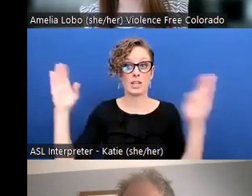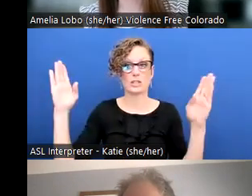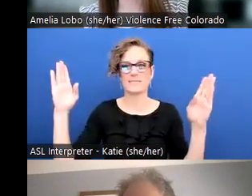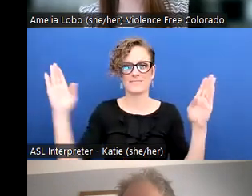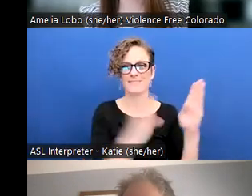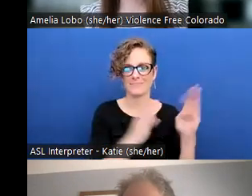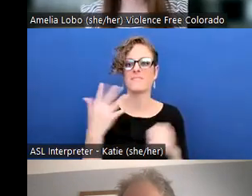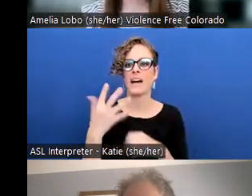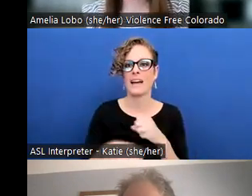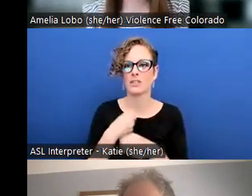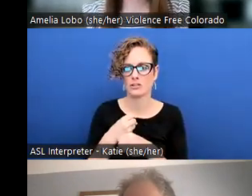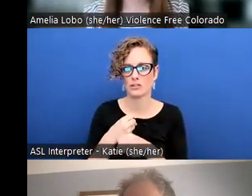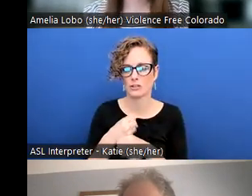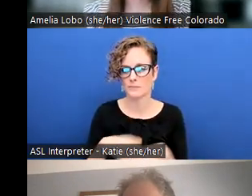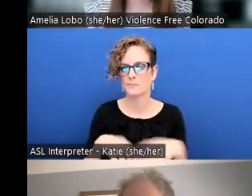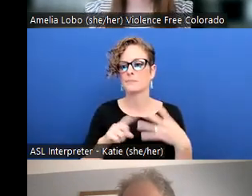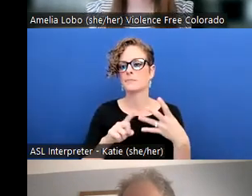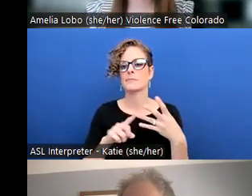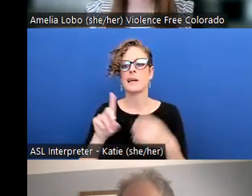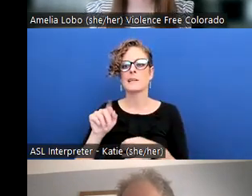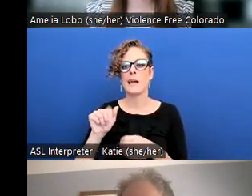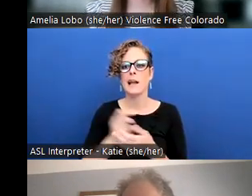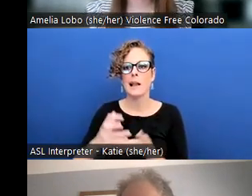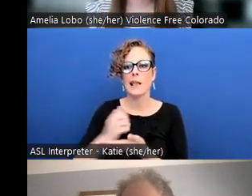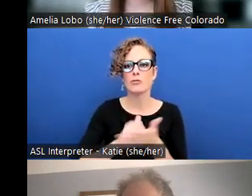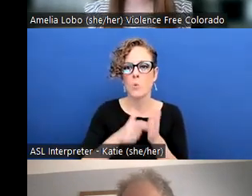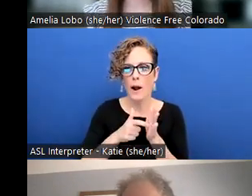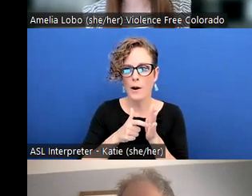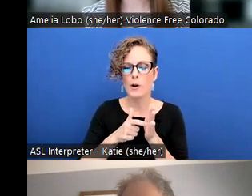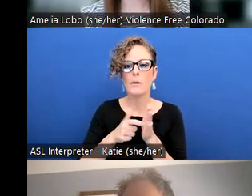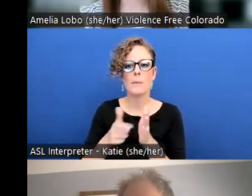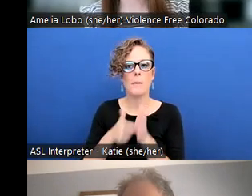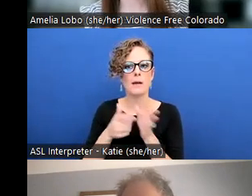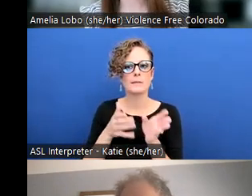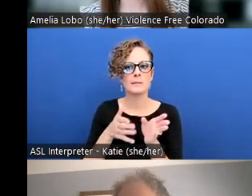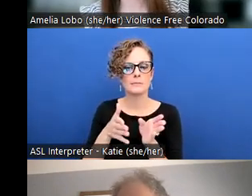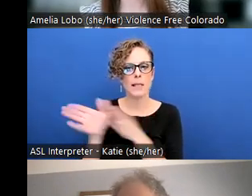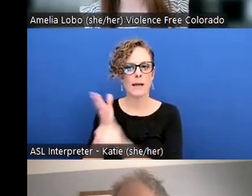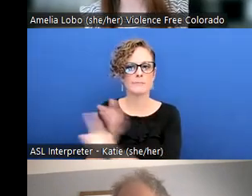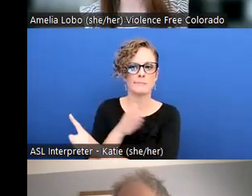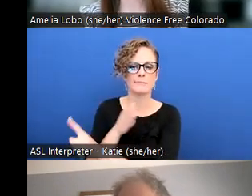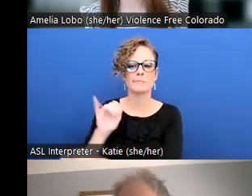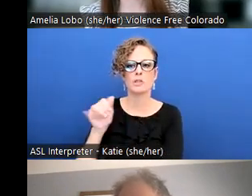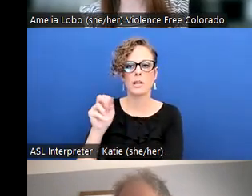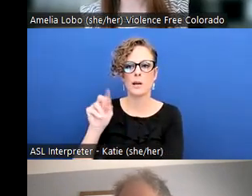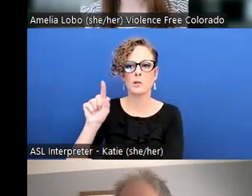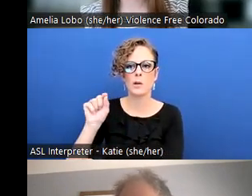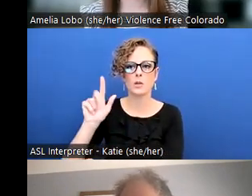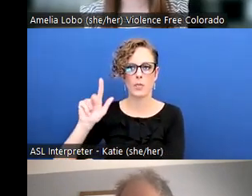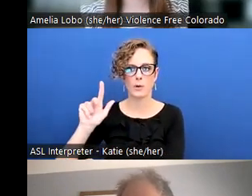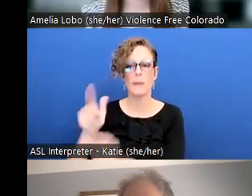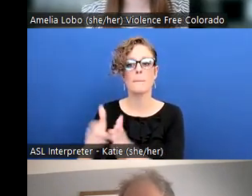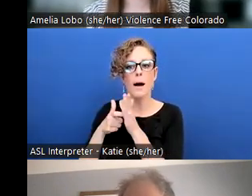cambios para que la mesa desarrolle un programa, un plan de recolección de